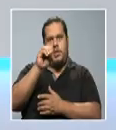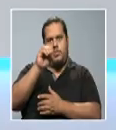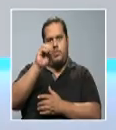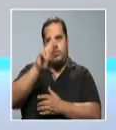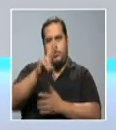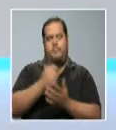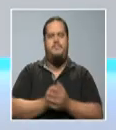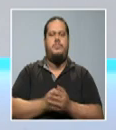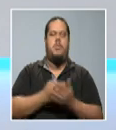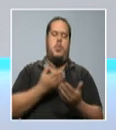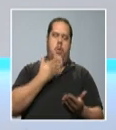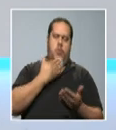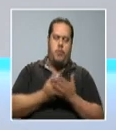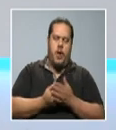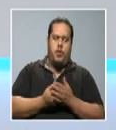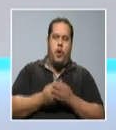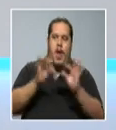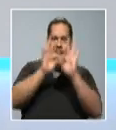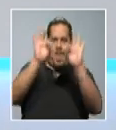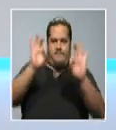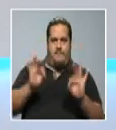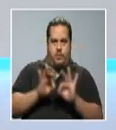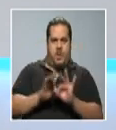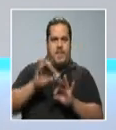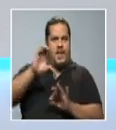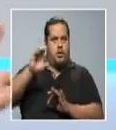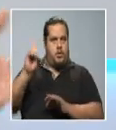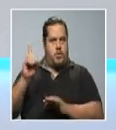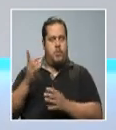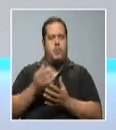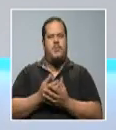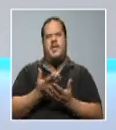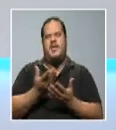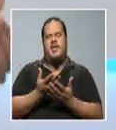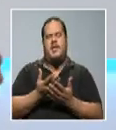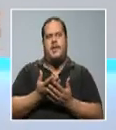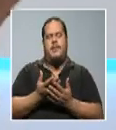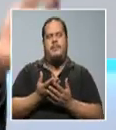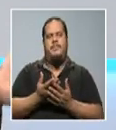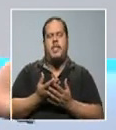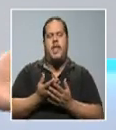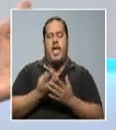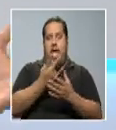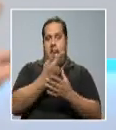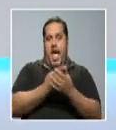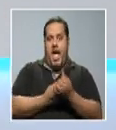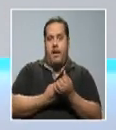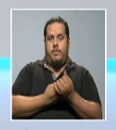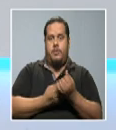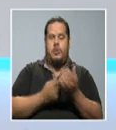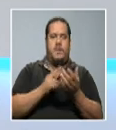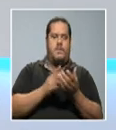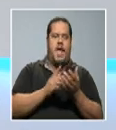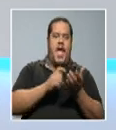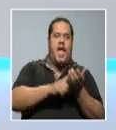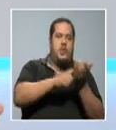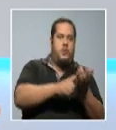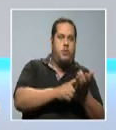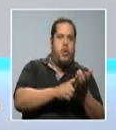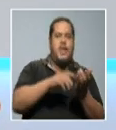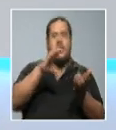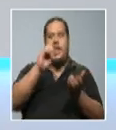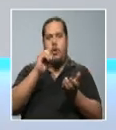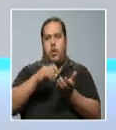la figura del codeudor conlleva para ambos, es decir, para el deudor y el codeudor, las